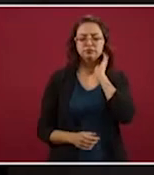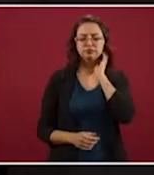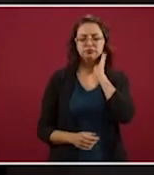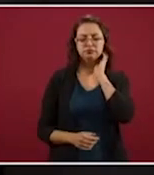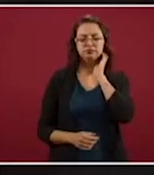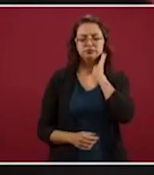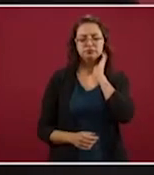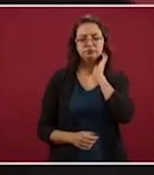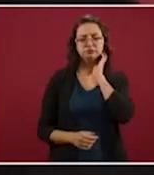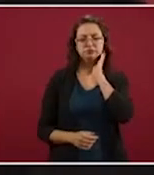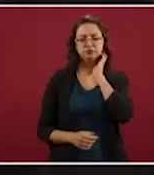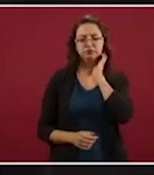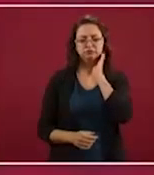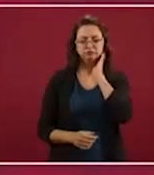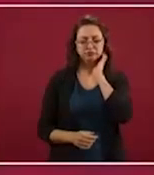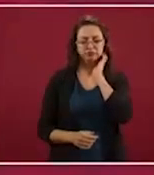con mucho respeto,